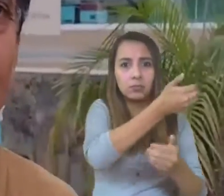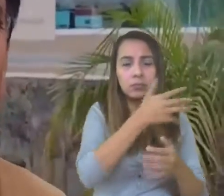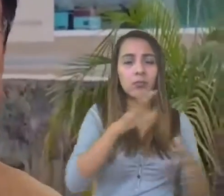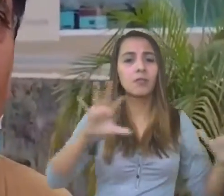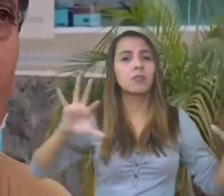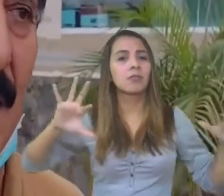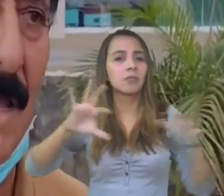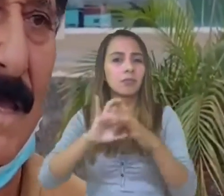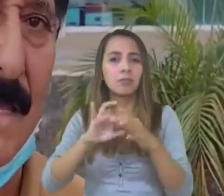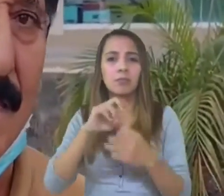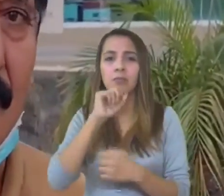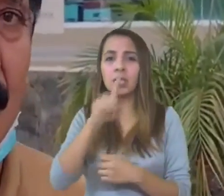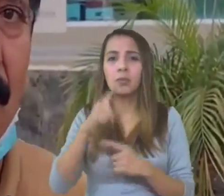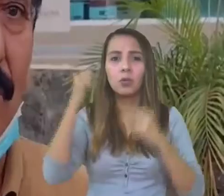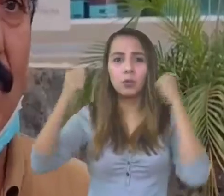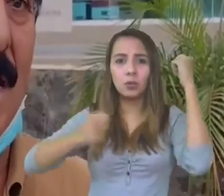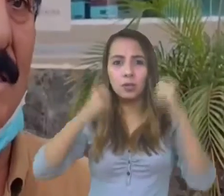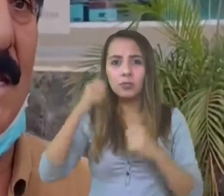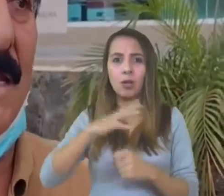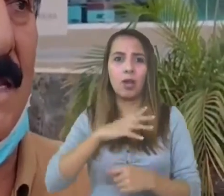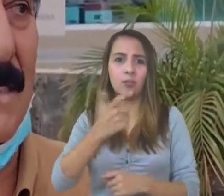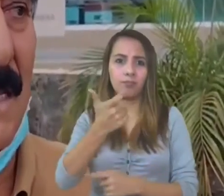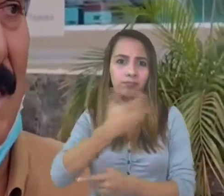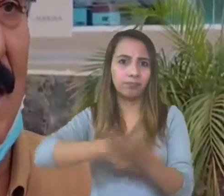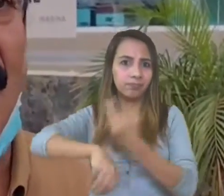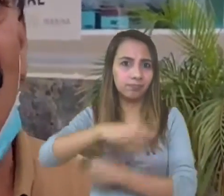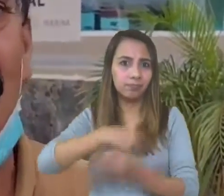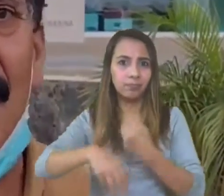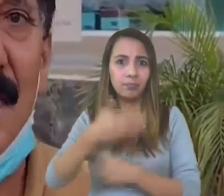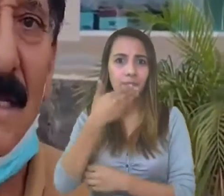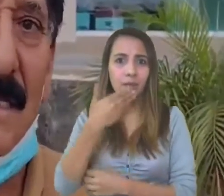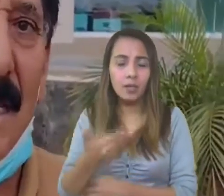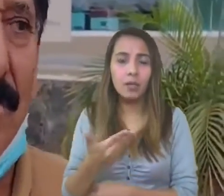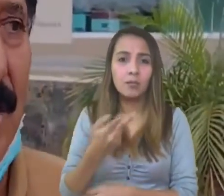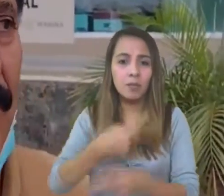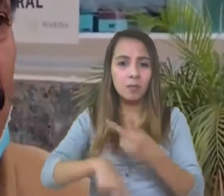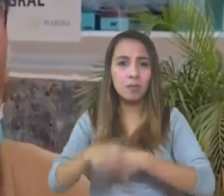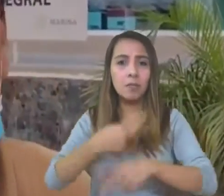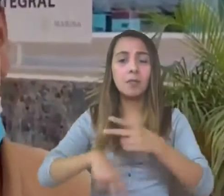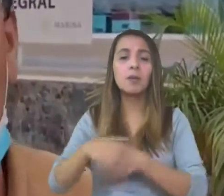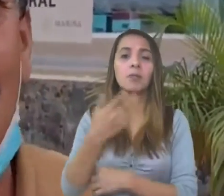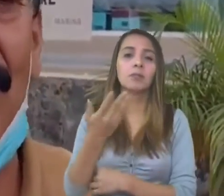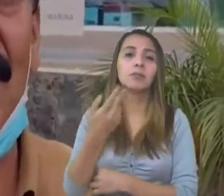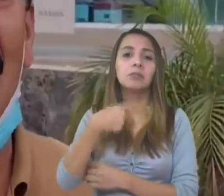hay derrama económica. Y nunca tienen esa delicadez de algún